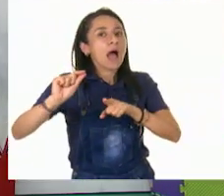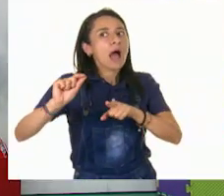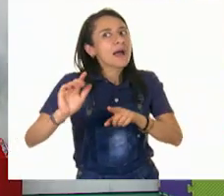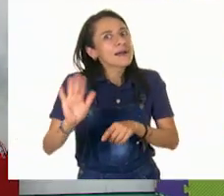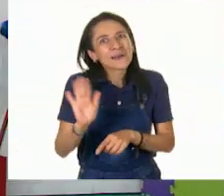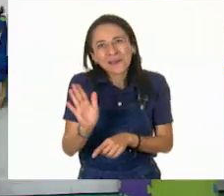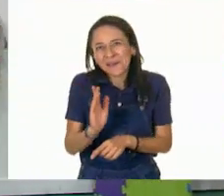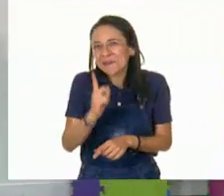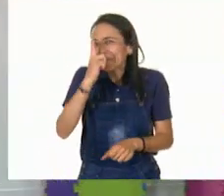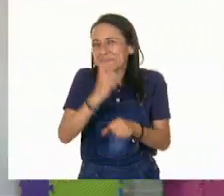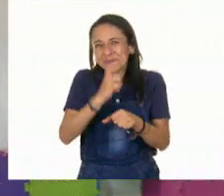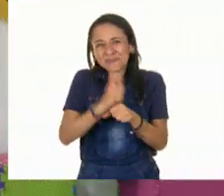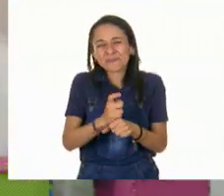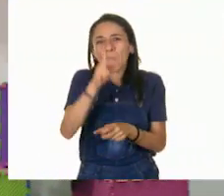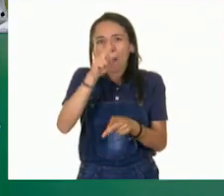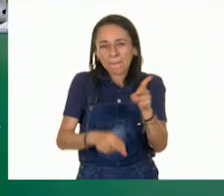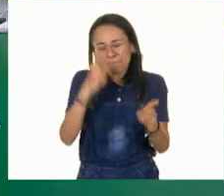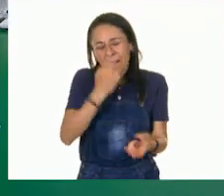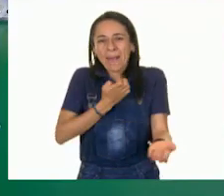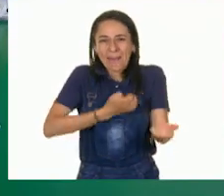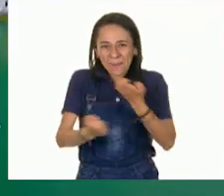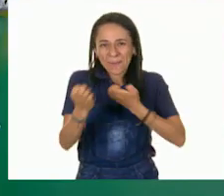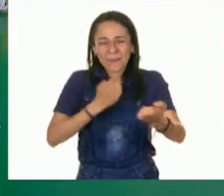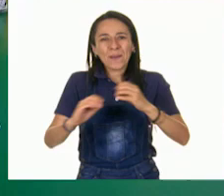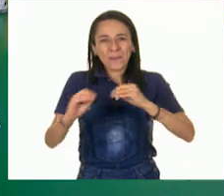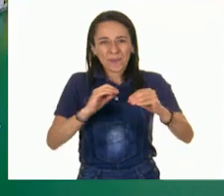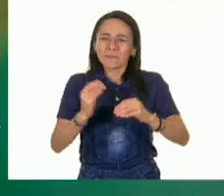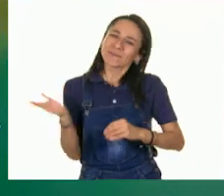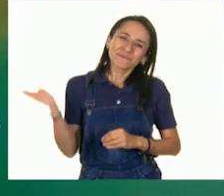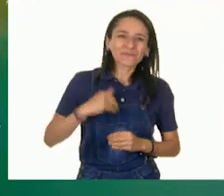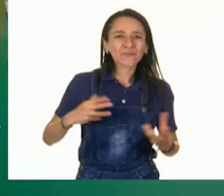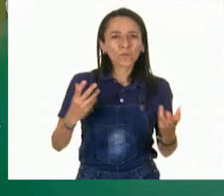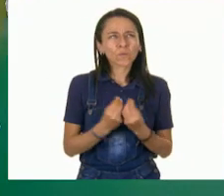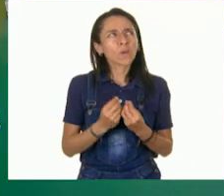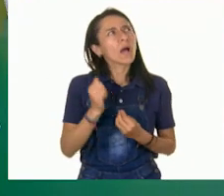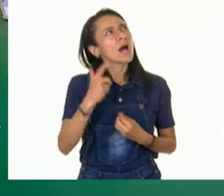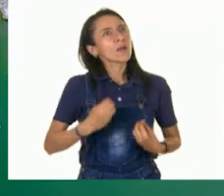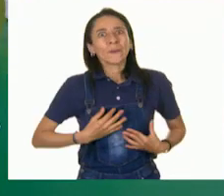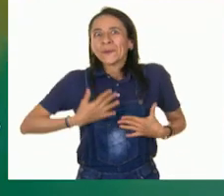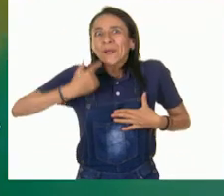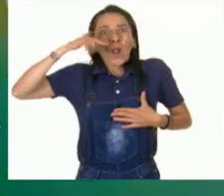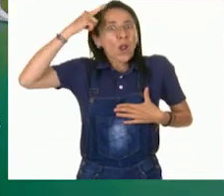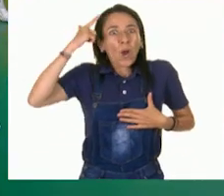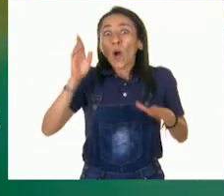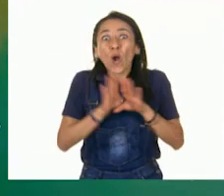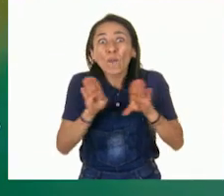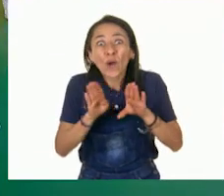activa. Vamos, acompáñenme. ¿Así? Sí, necesitamos movernos. Algo que nos dé. ¡Euforia, euforia! ¿Cómo es la euforia? ¡Ah!